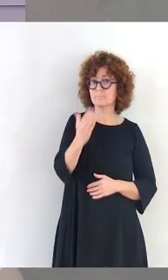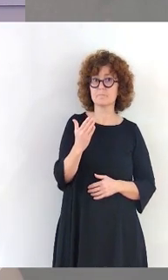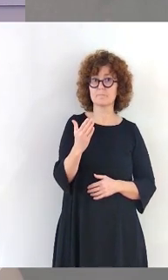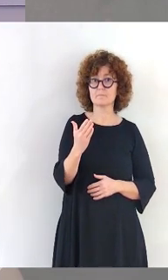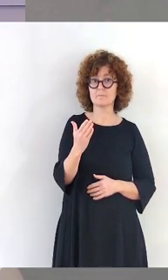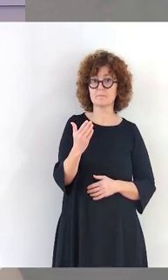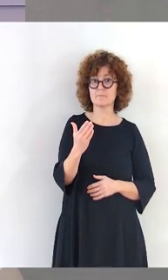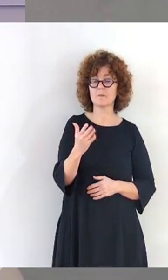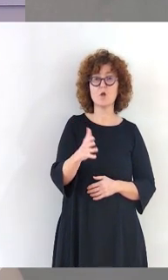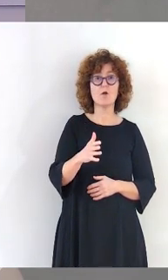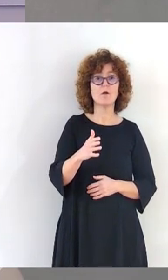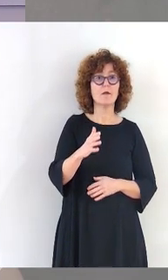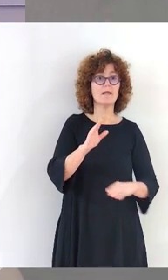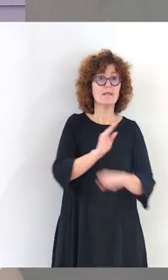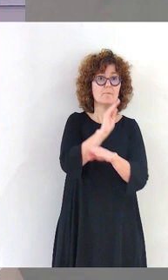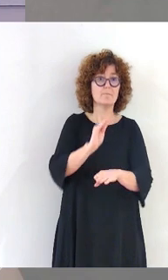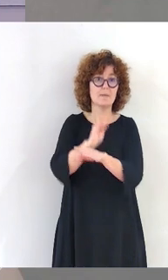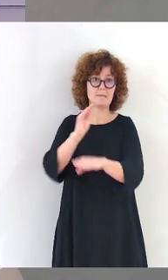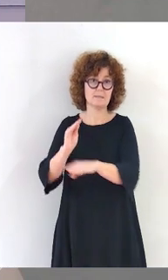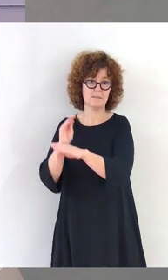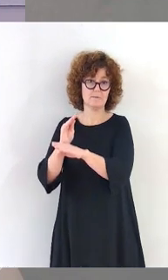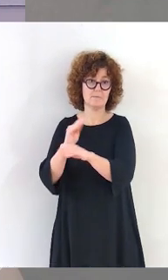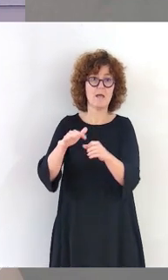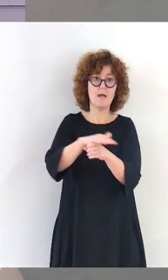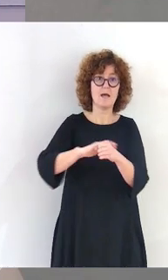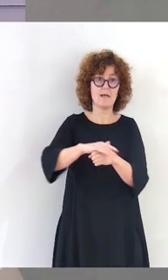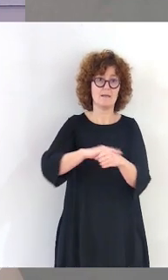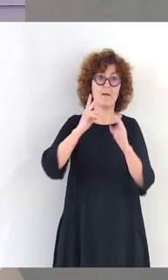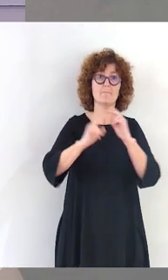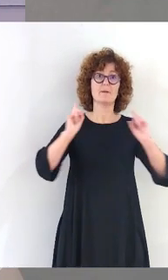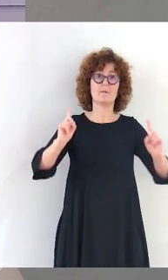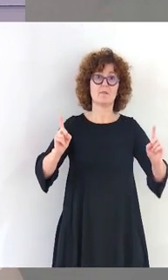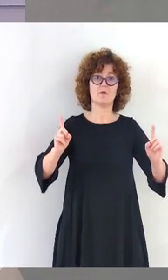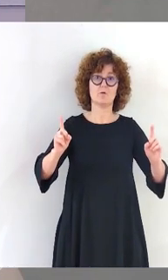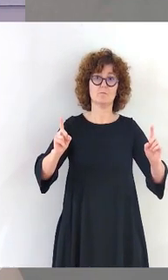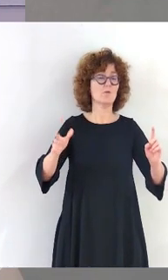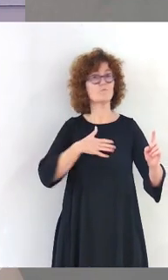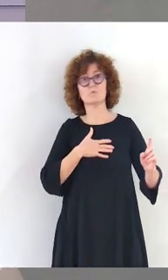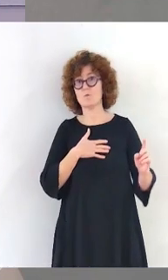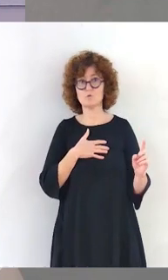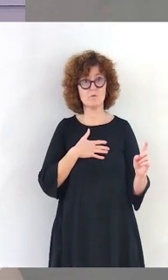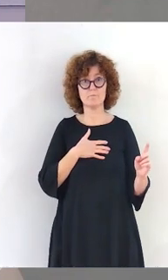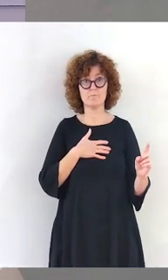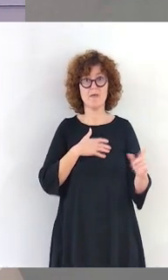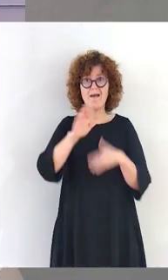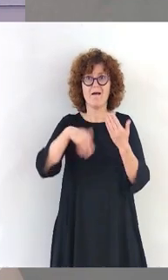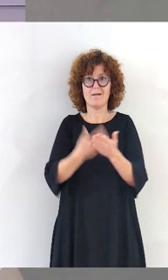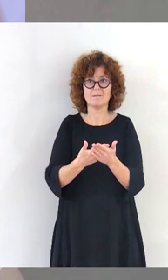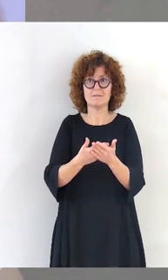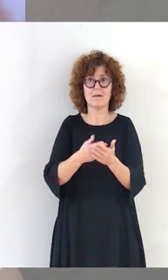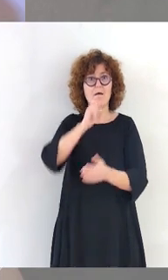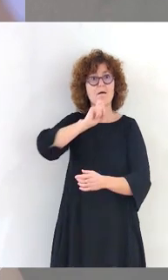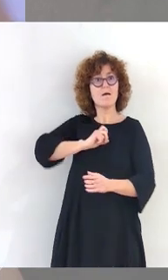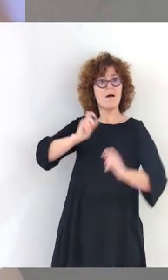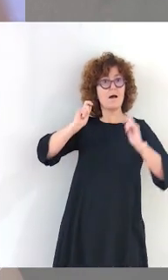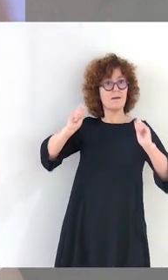trabajar evidentemente en el área de prevención e no solo eso sino que incluso cuando hemos recibido alertas eh